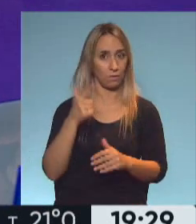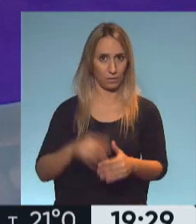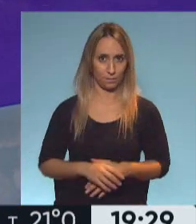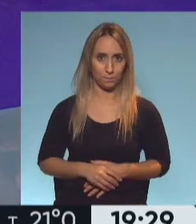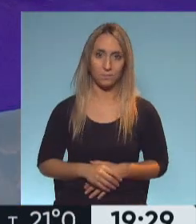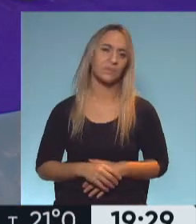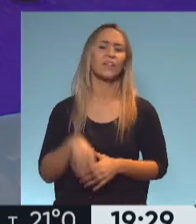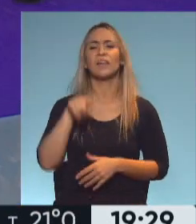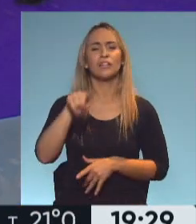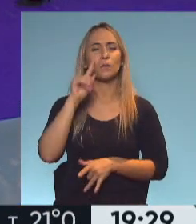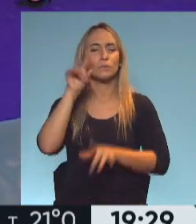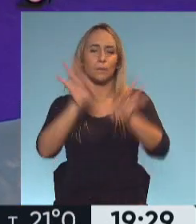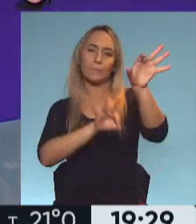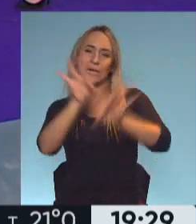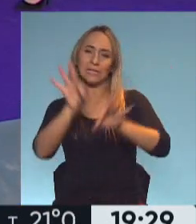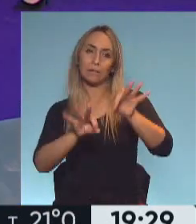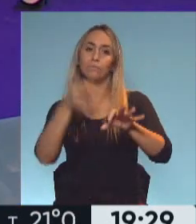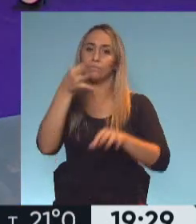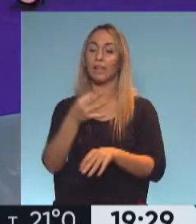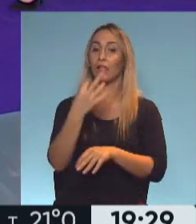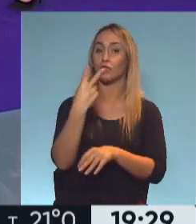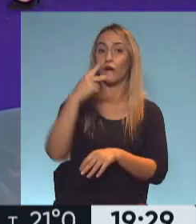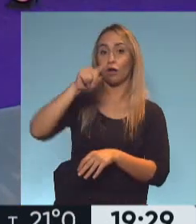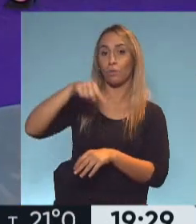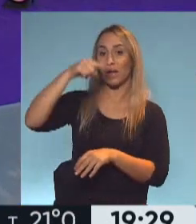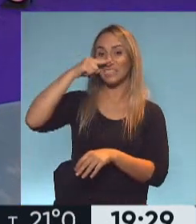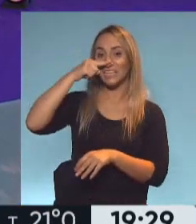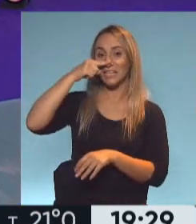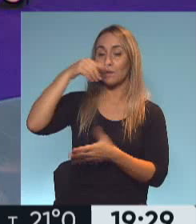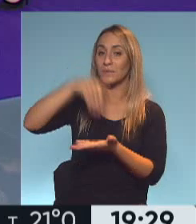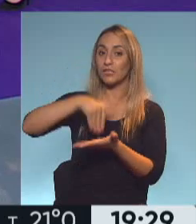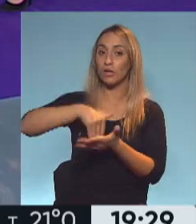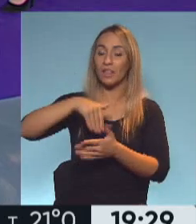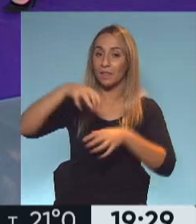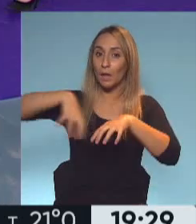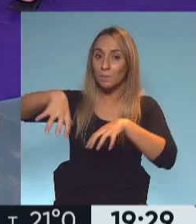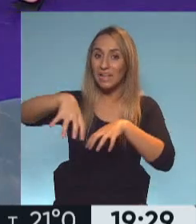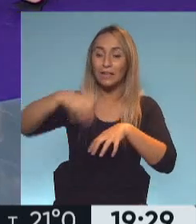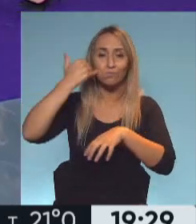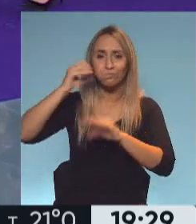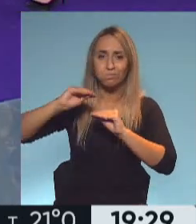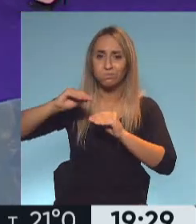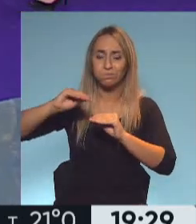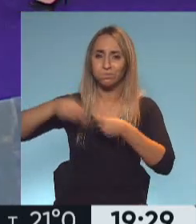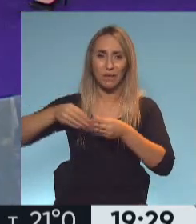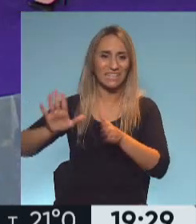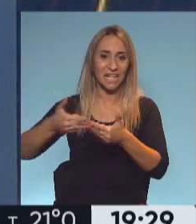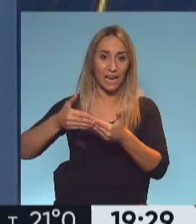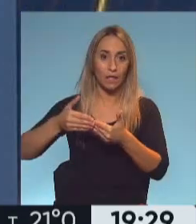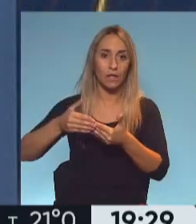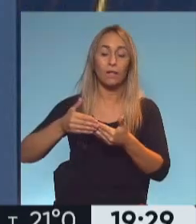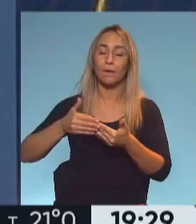las 2,7 millones de empresas que ya cerraron, se espera que justamente cierren estas más, ¿no? Contra